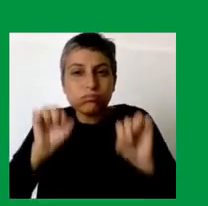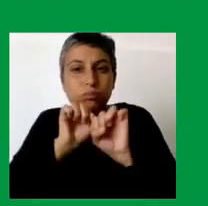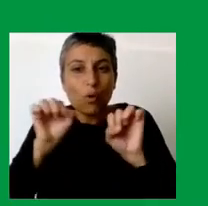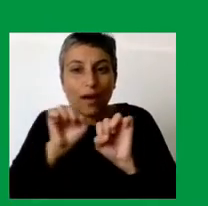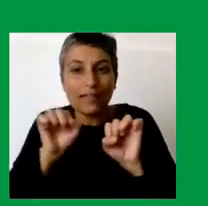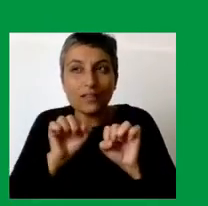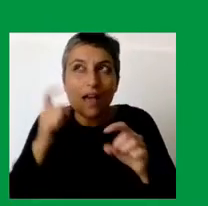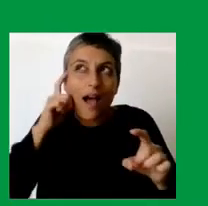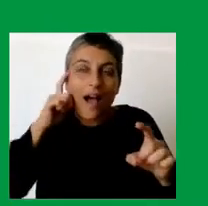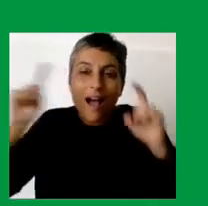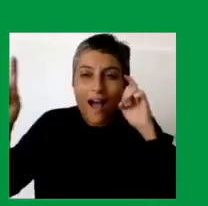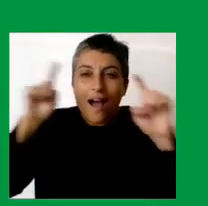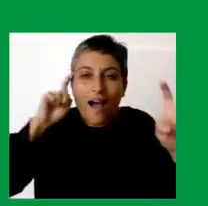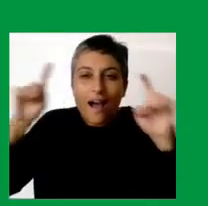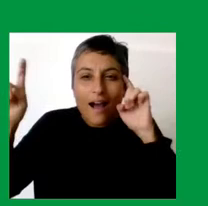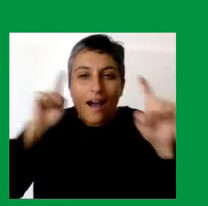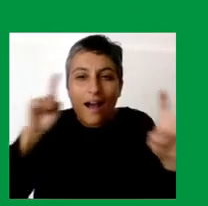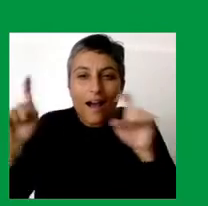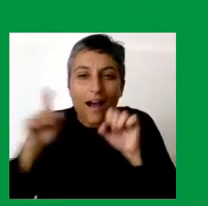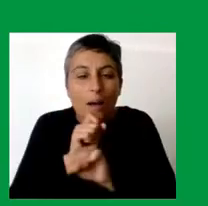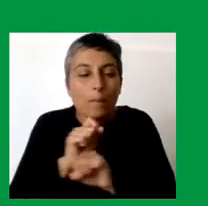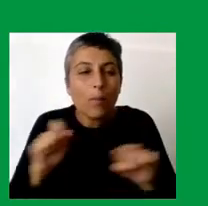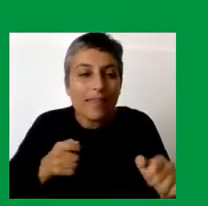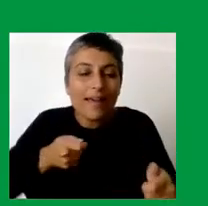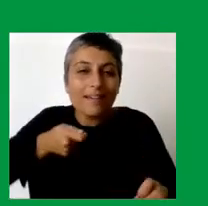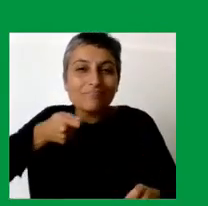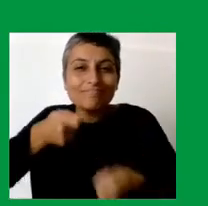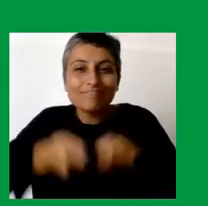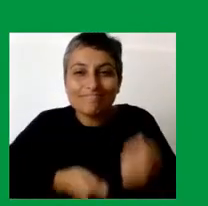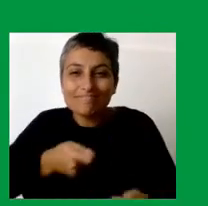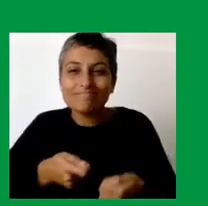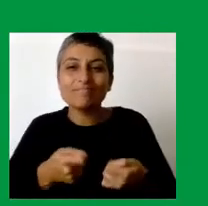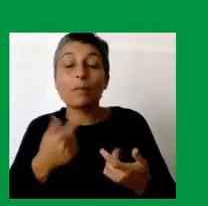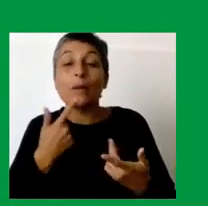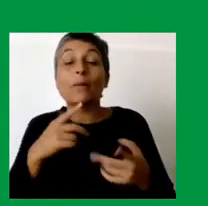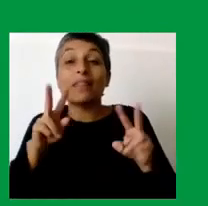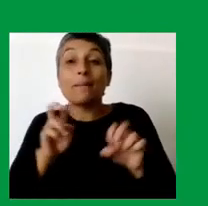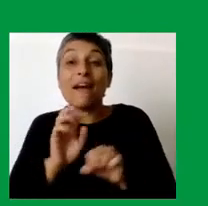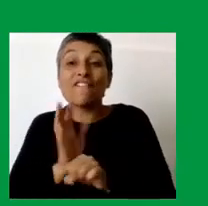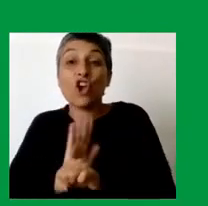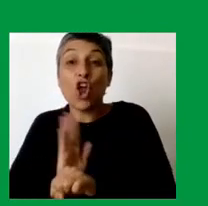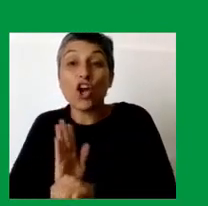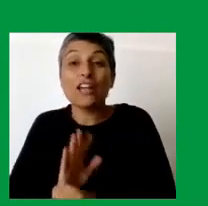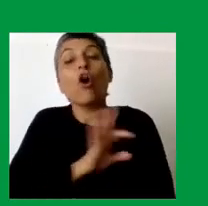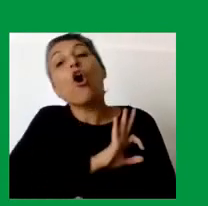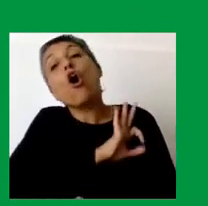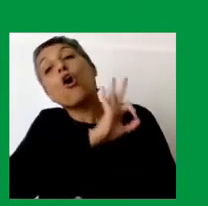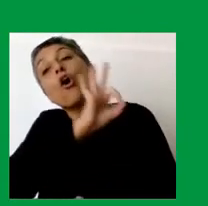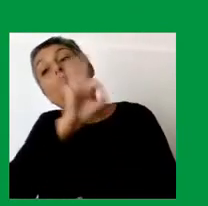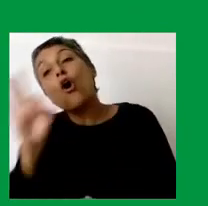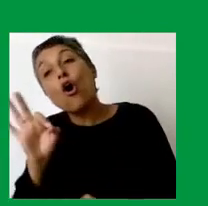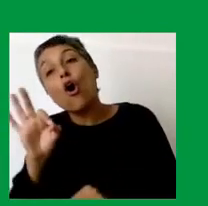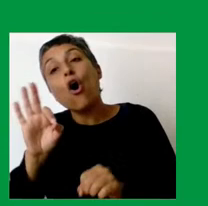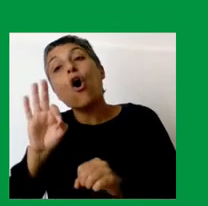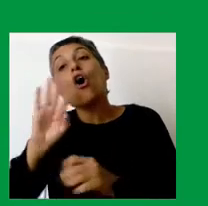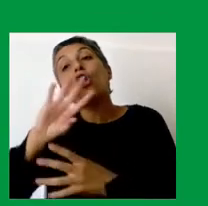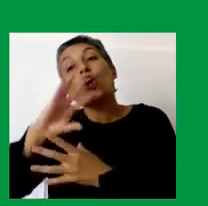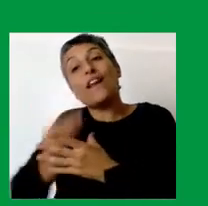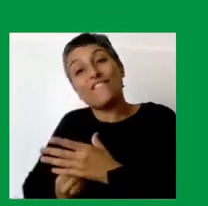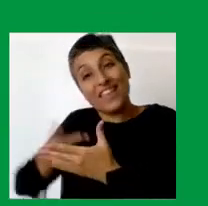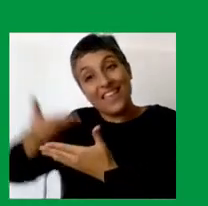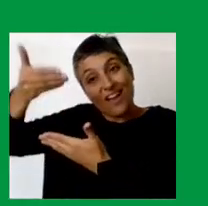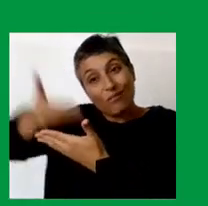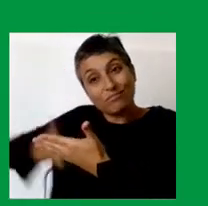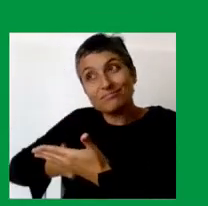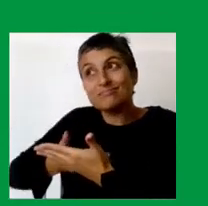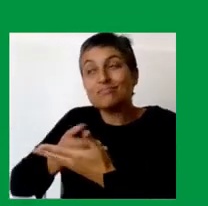más creativo, y entonces podemos involucrar más algo a nivel biológico, pero algo a nivel también geográfico, local. ¿Qué